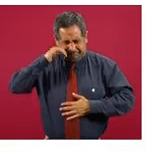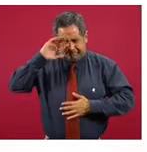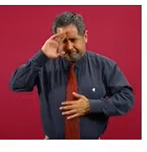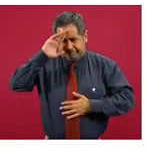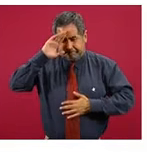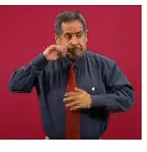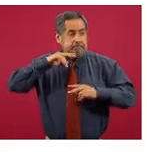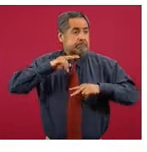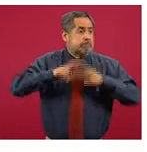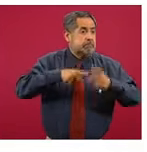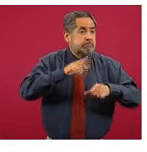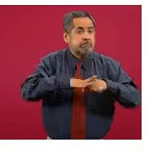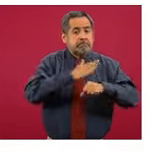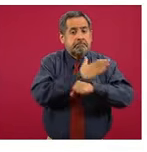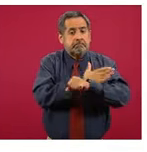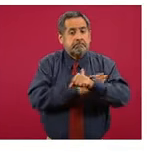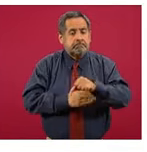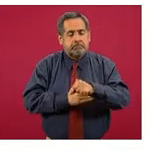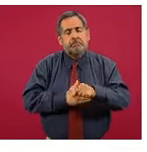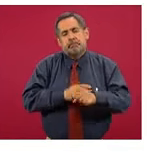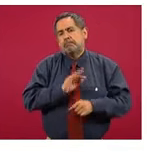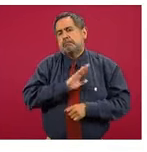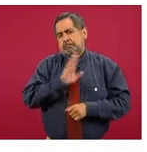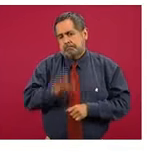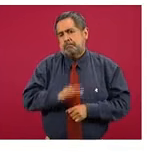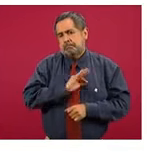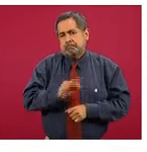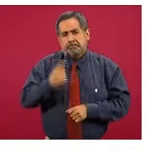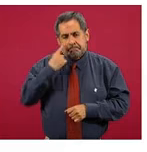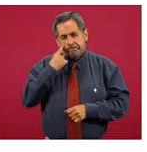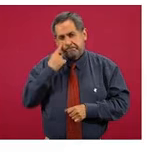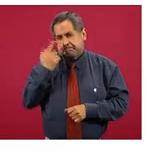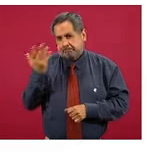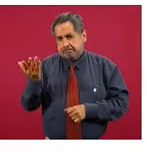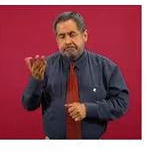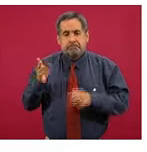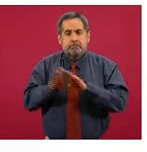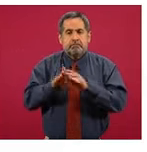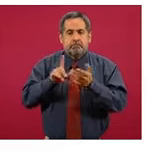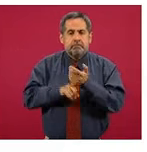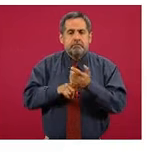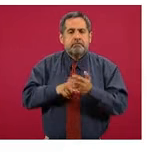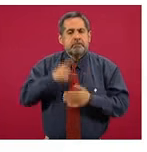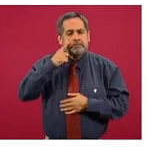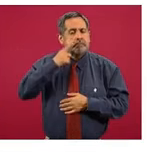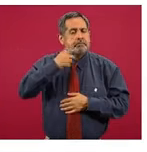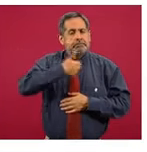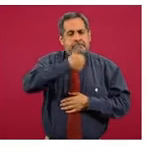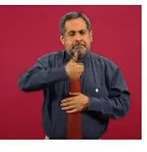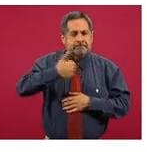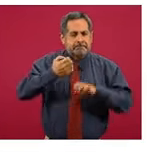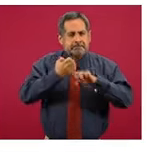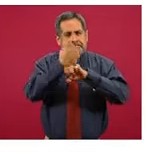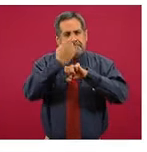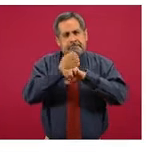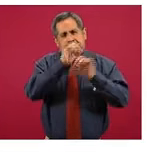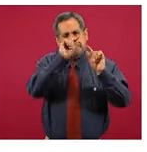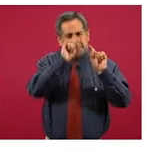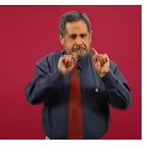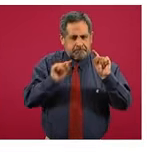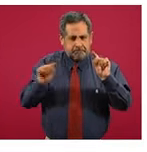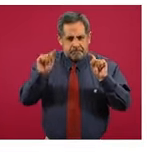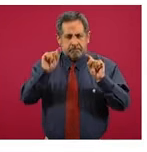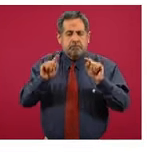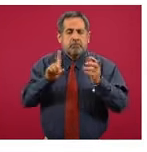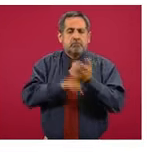busca atención y la letalidad en los diferentes estados. Cada una de las bolitas es una entidad federativa, el